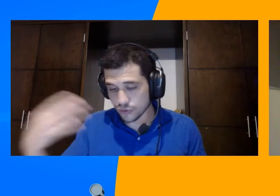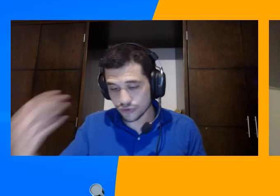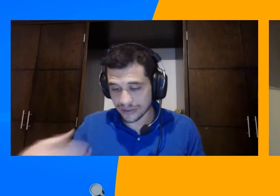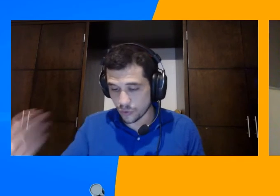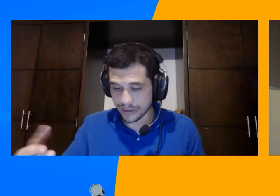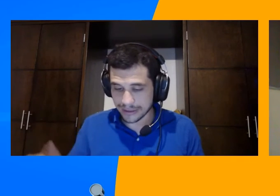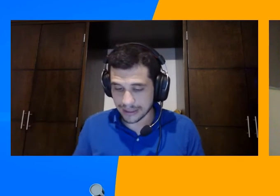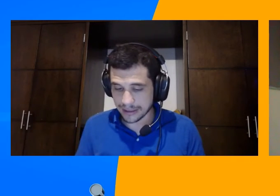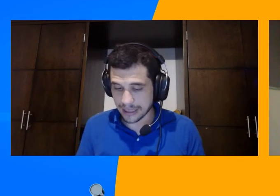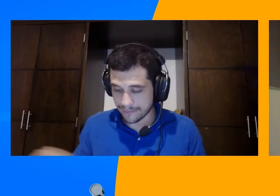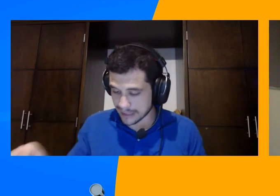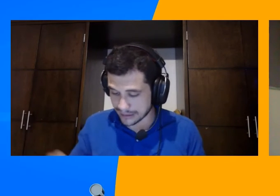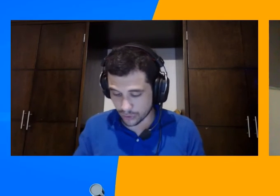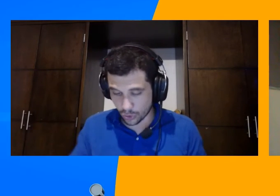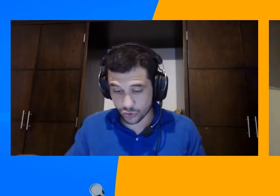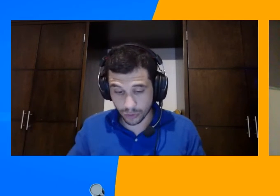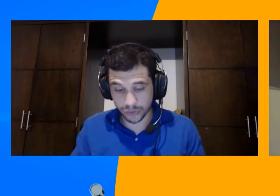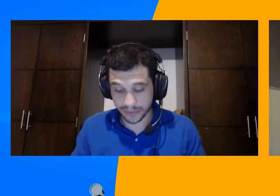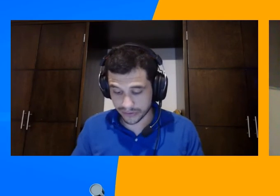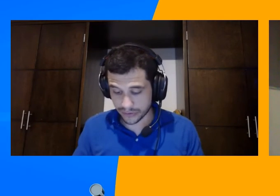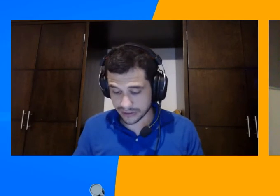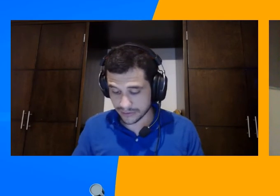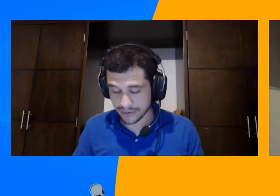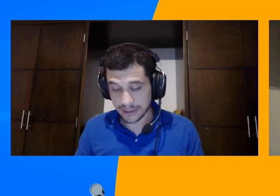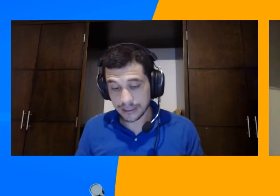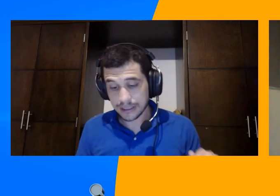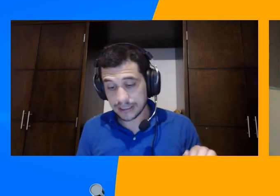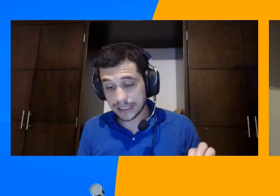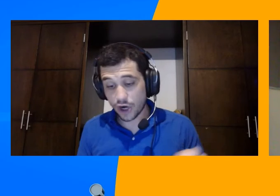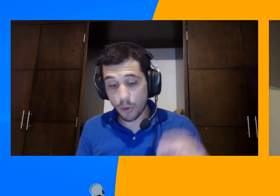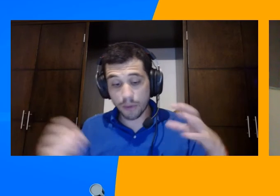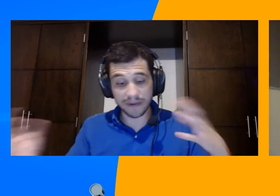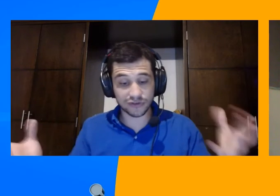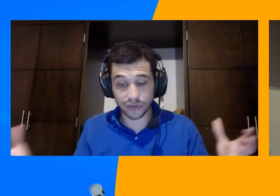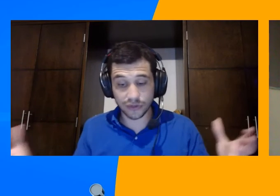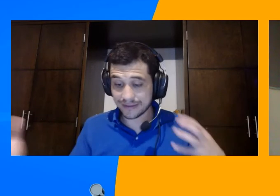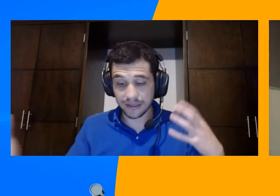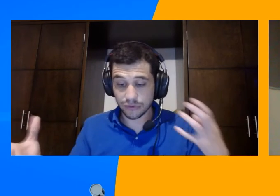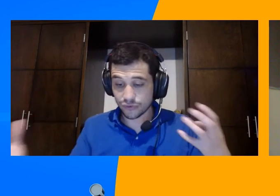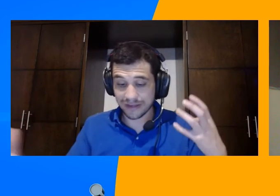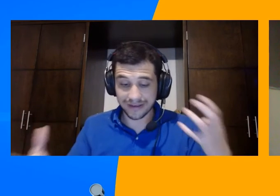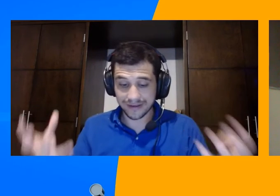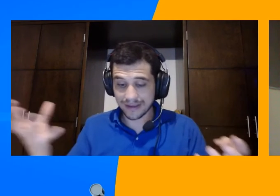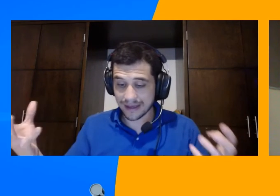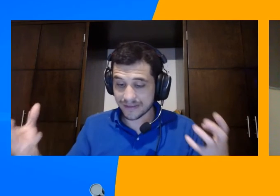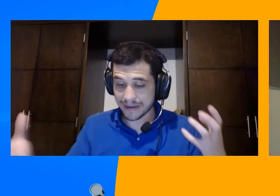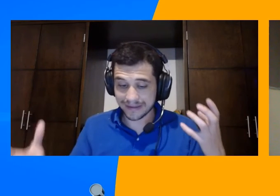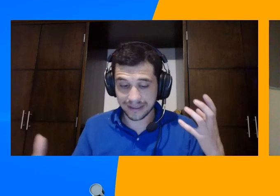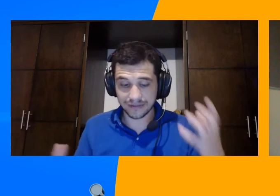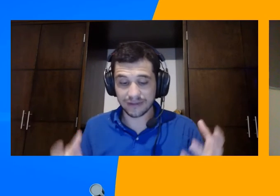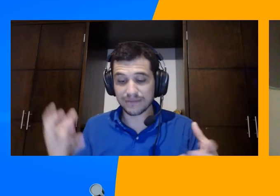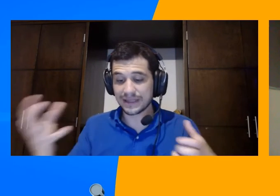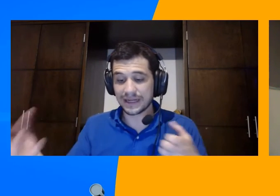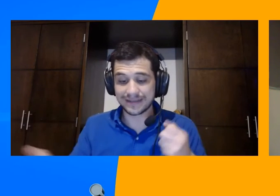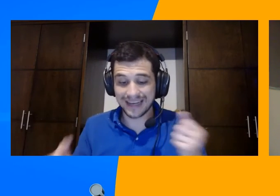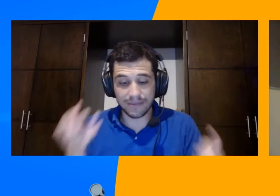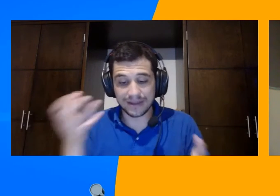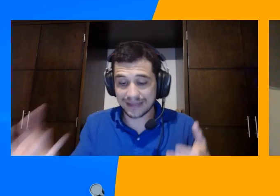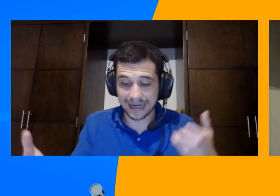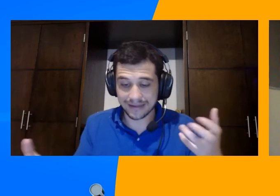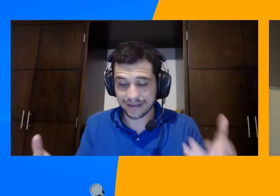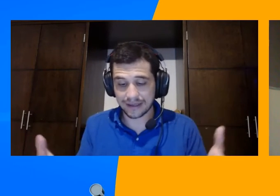nos vamos dando cuenta que al final todos somos personas, ¿no? Y que como personas tenemos unas necesidades básicas, unas